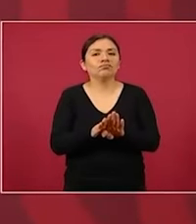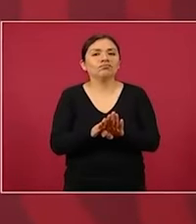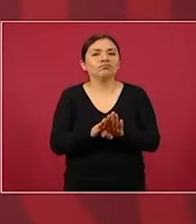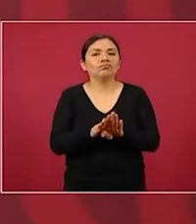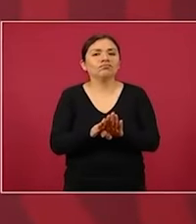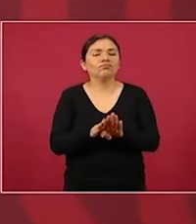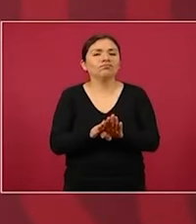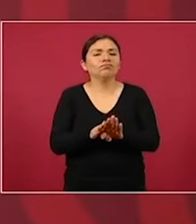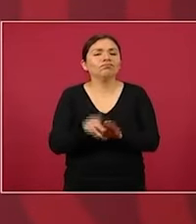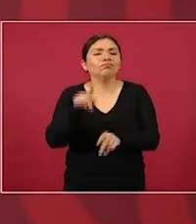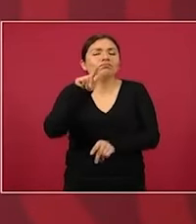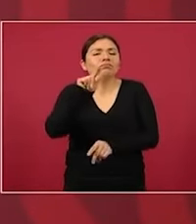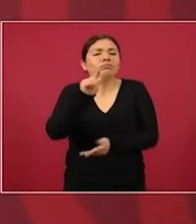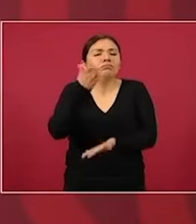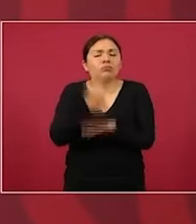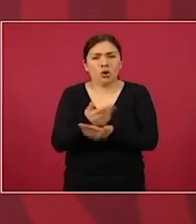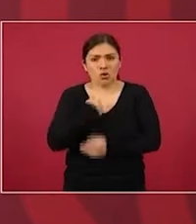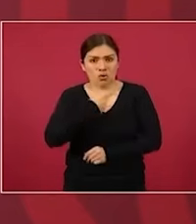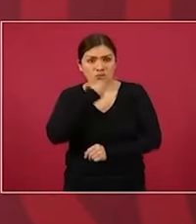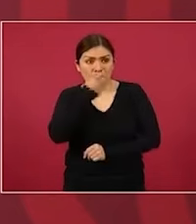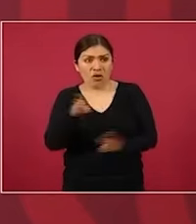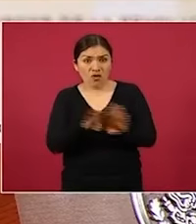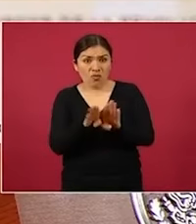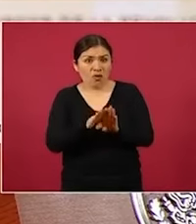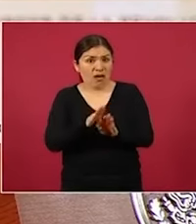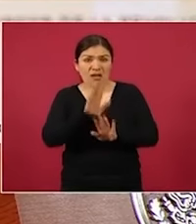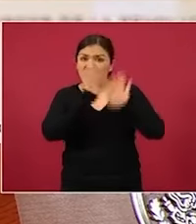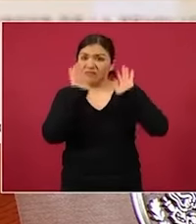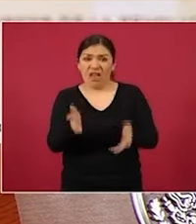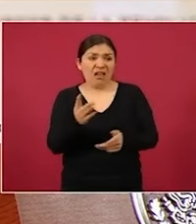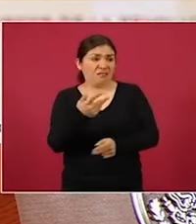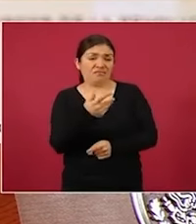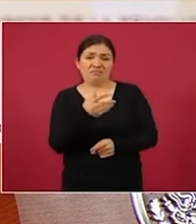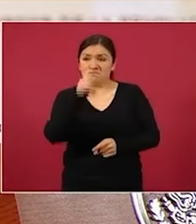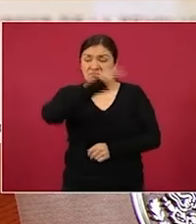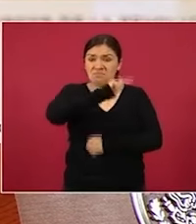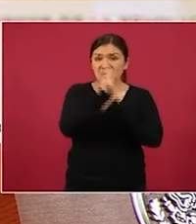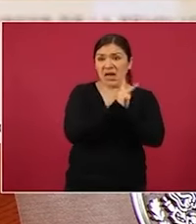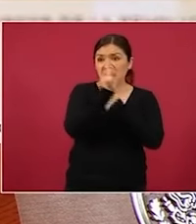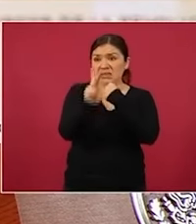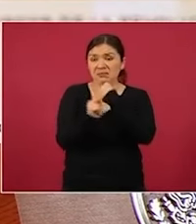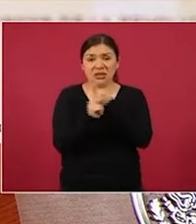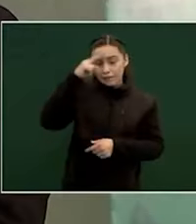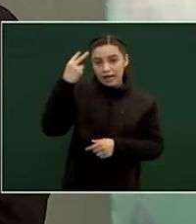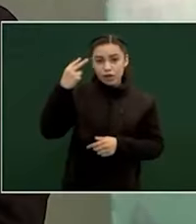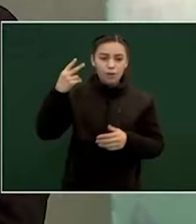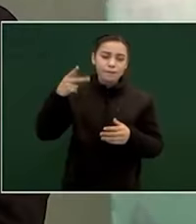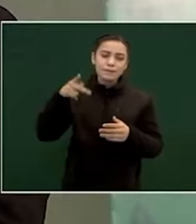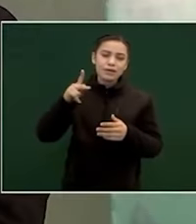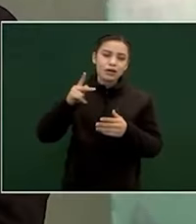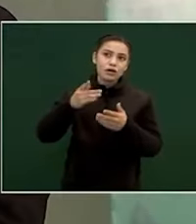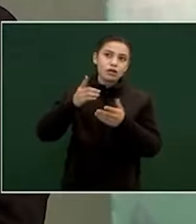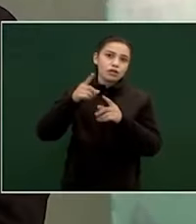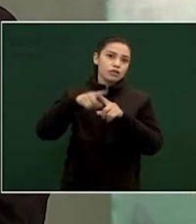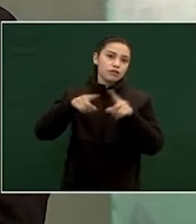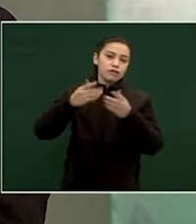el presidente de los últimos eh 45 años si no me equivoco que ha dejado más asesinatos en su mandato en su secenio